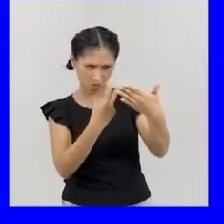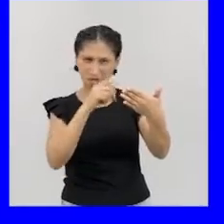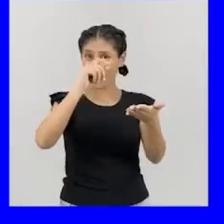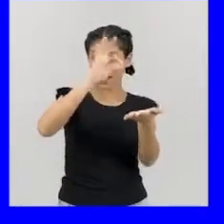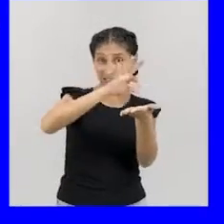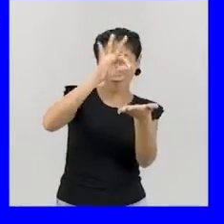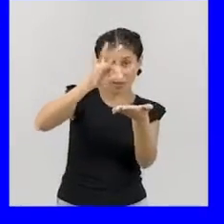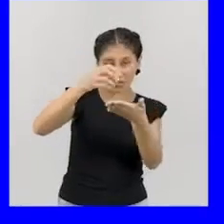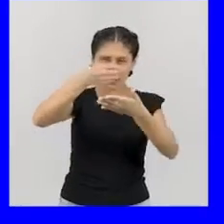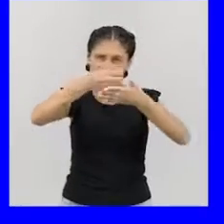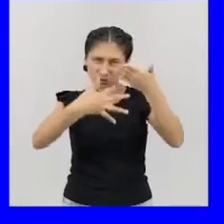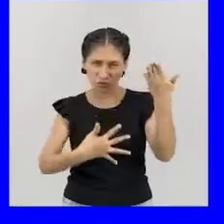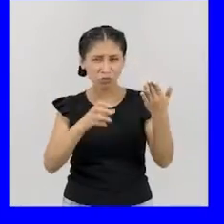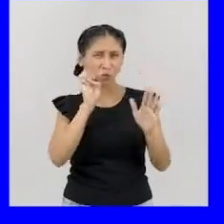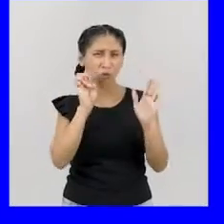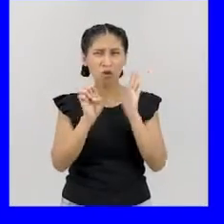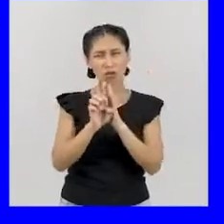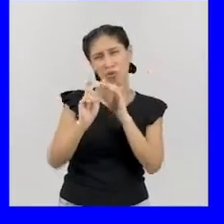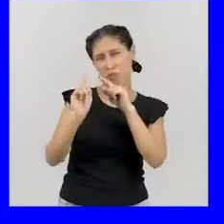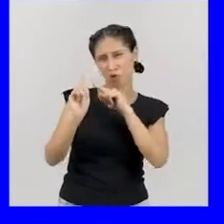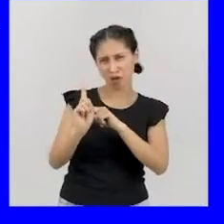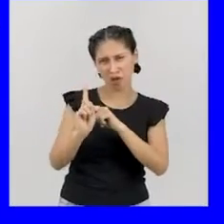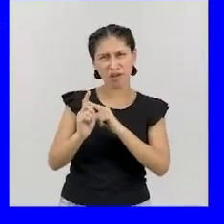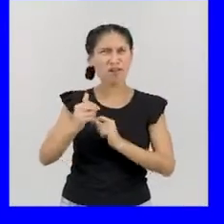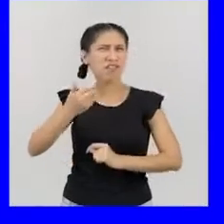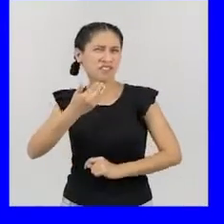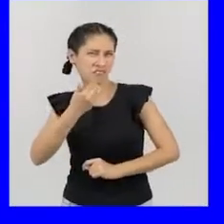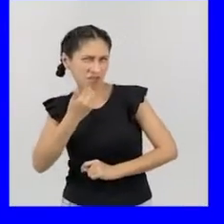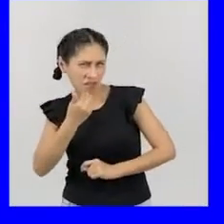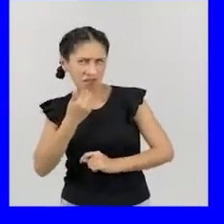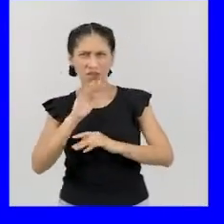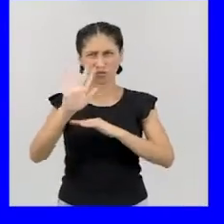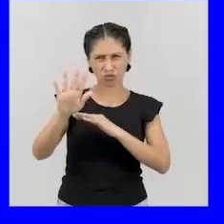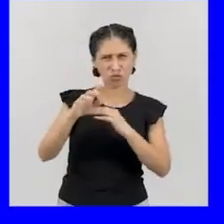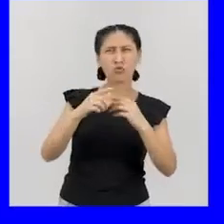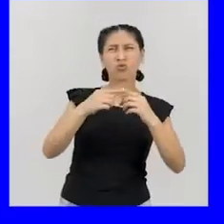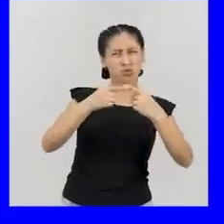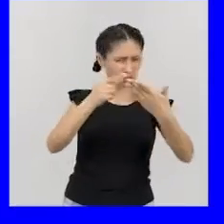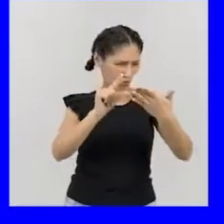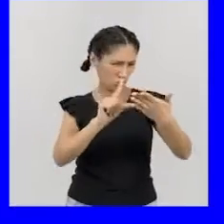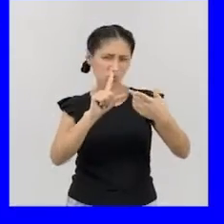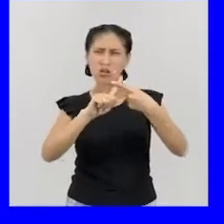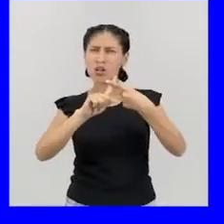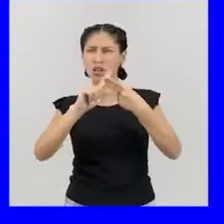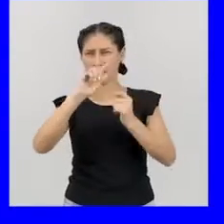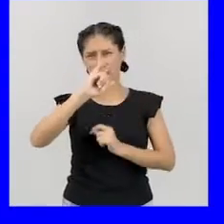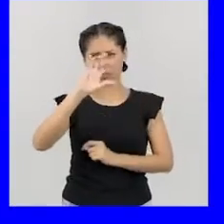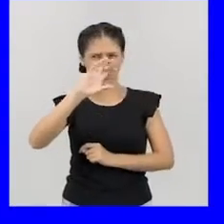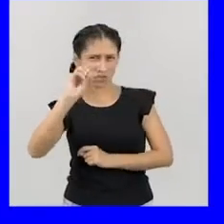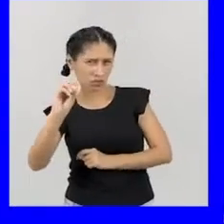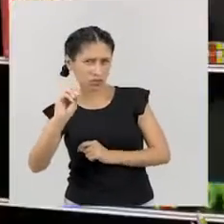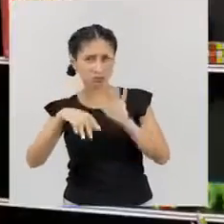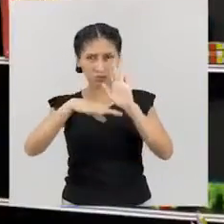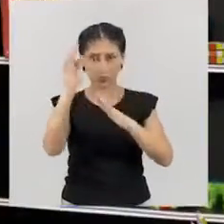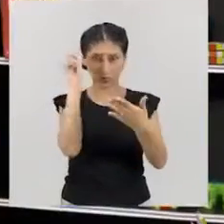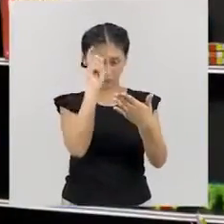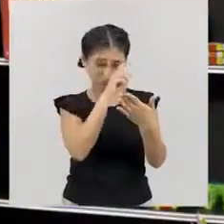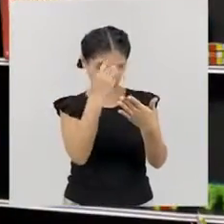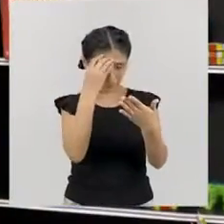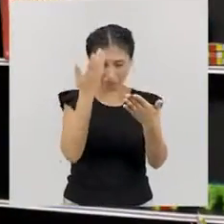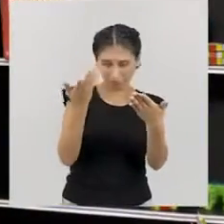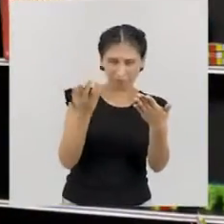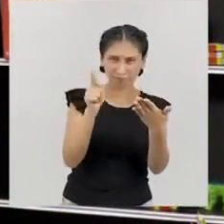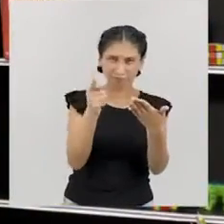textuales como el estilo personal del autor, el léxico utilizado, los conectores y los modos discursivos. No es